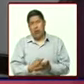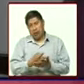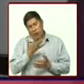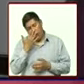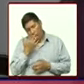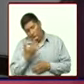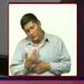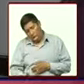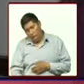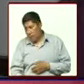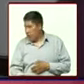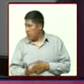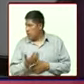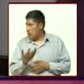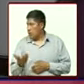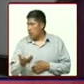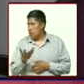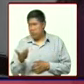sangrar,